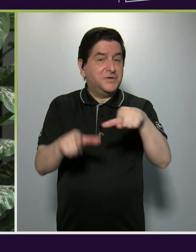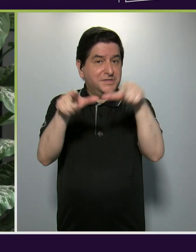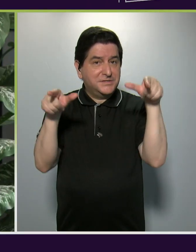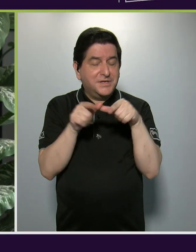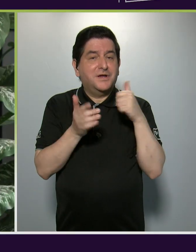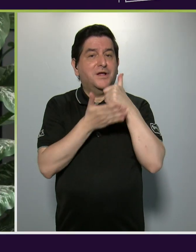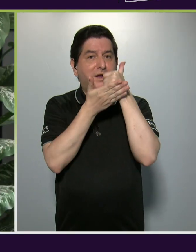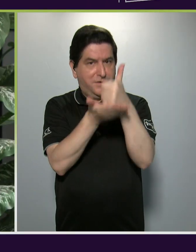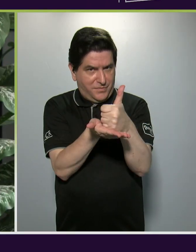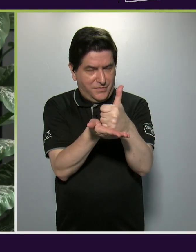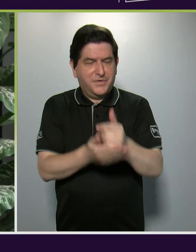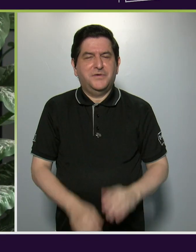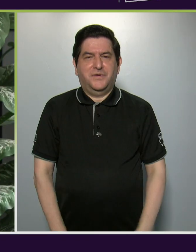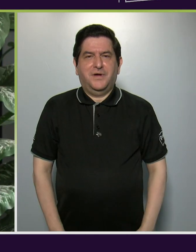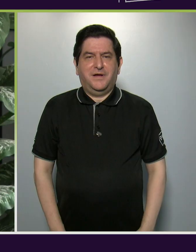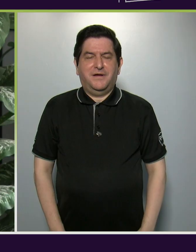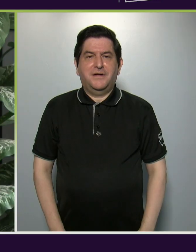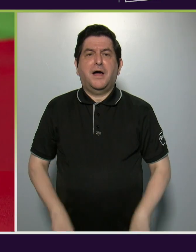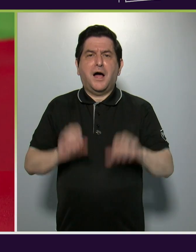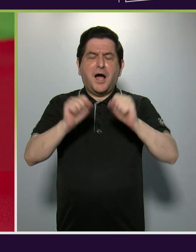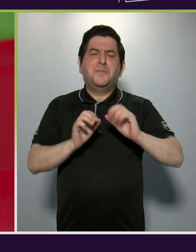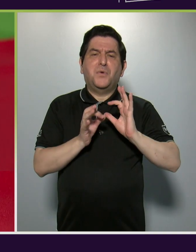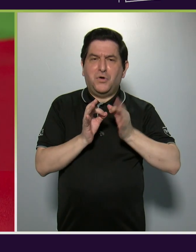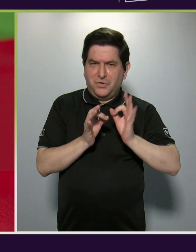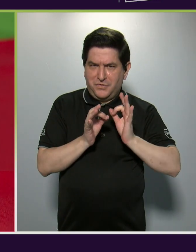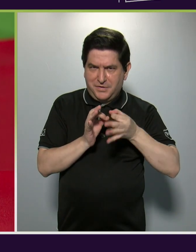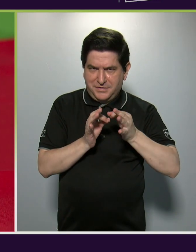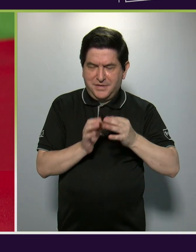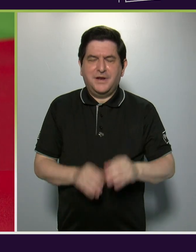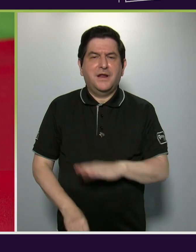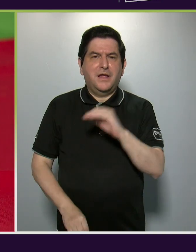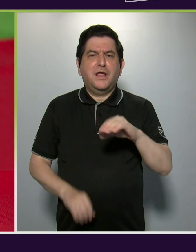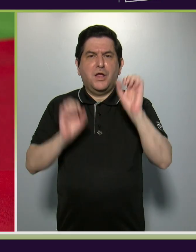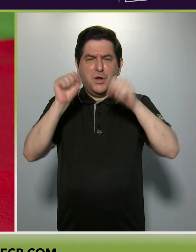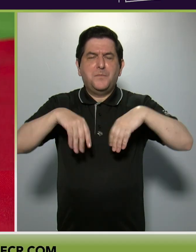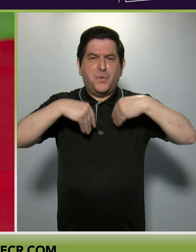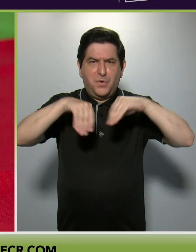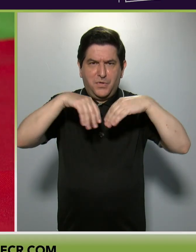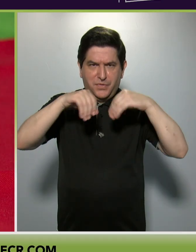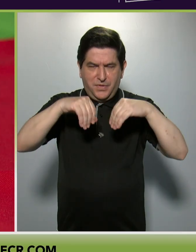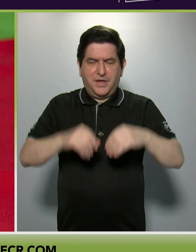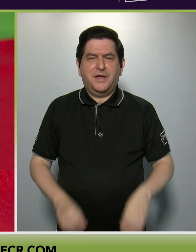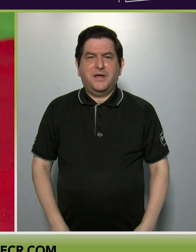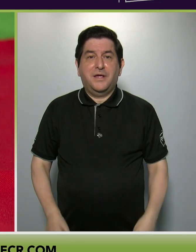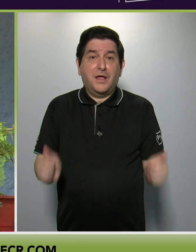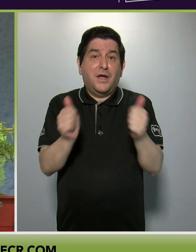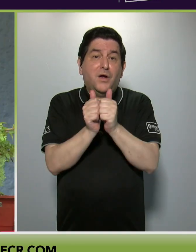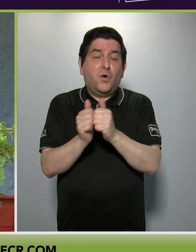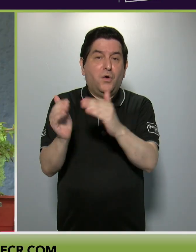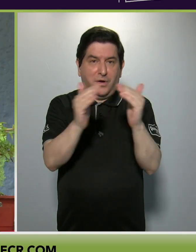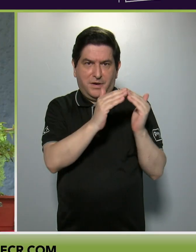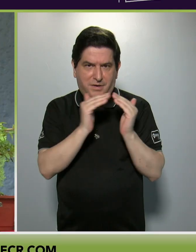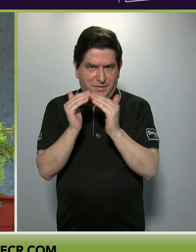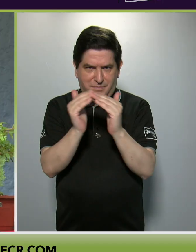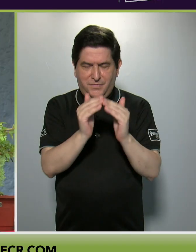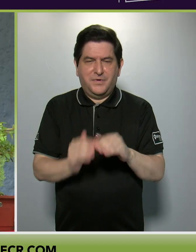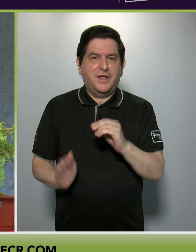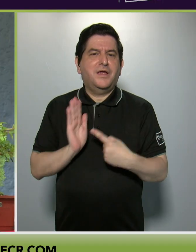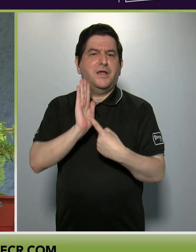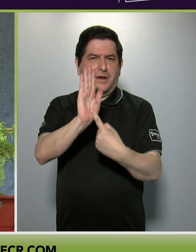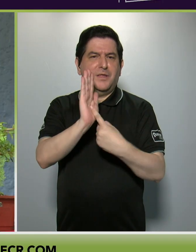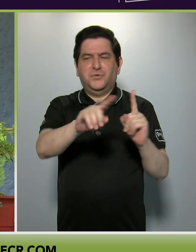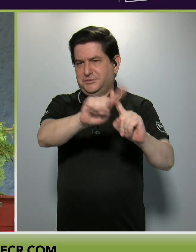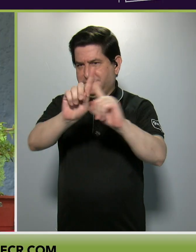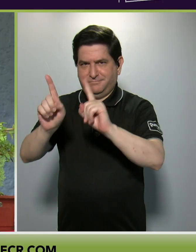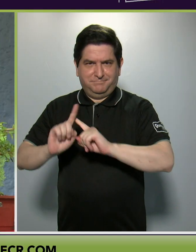colaborándonos van a ayudarnos a interpretar y generar estas ventas con estas poblaciones y los exhibidores que